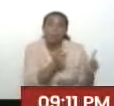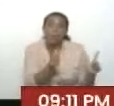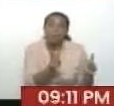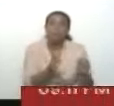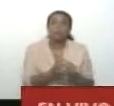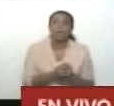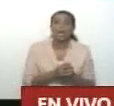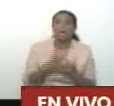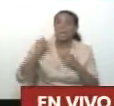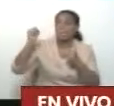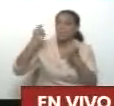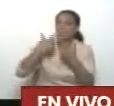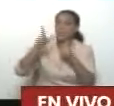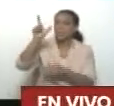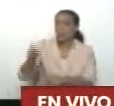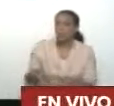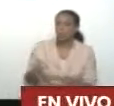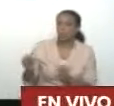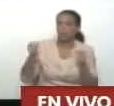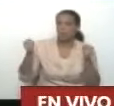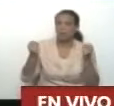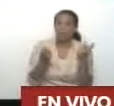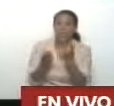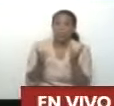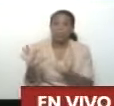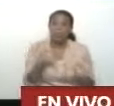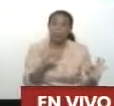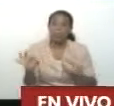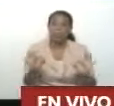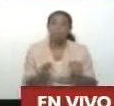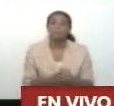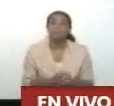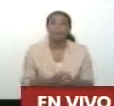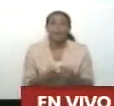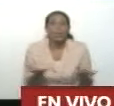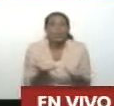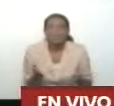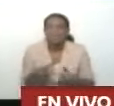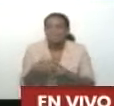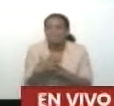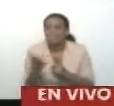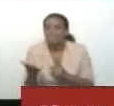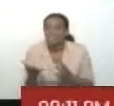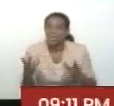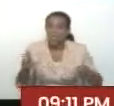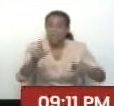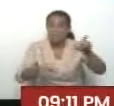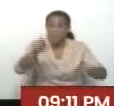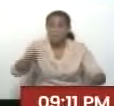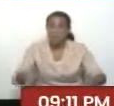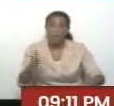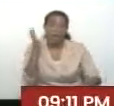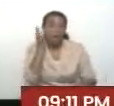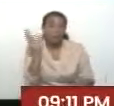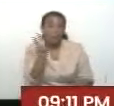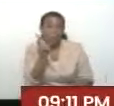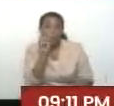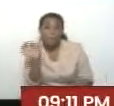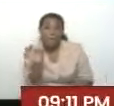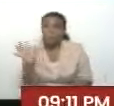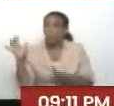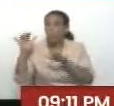Libertad. Invicto de Bolívar. Invictos de Bolívar. Sí, también. Lo que ocurre es que los músicos y los artistas venezolanos no